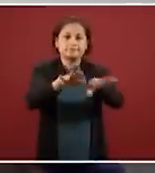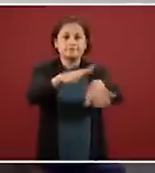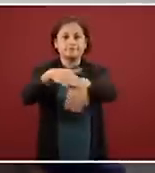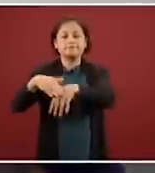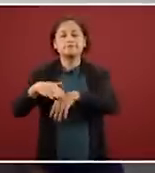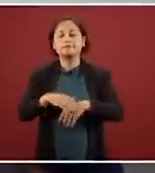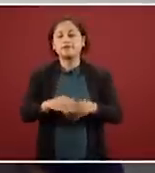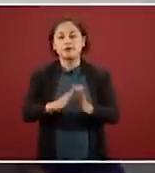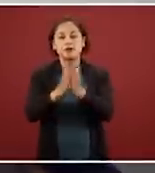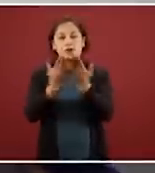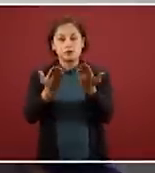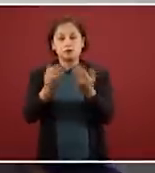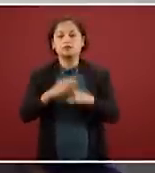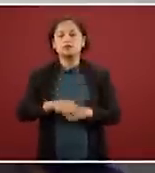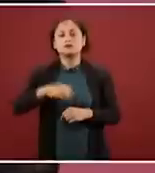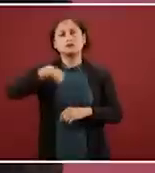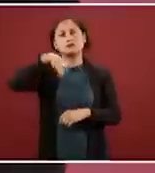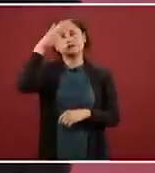libros, porque